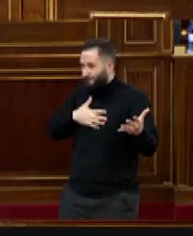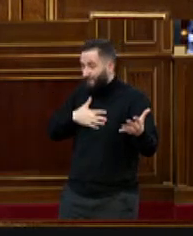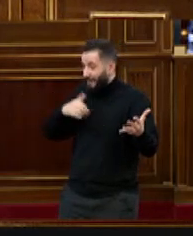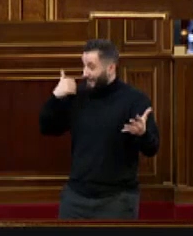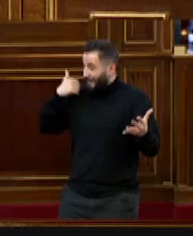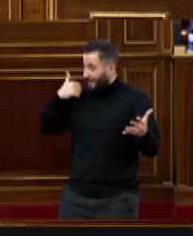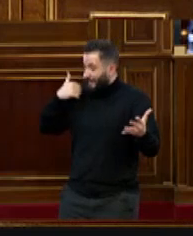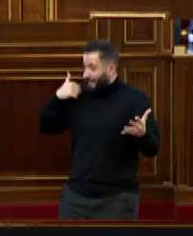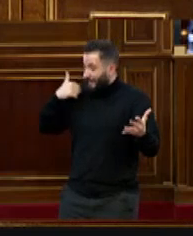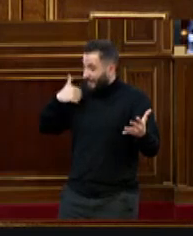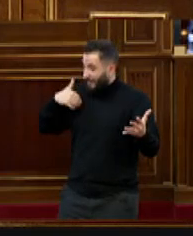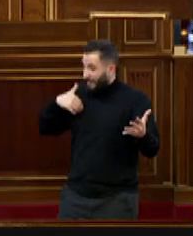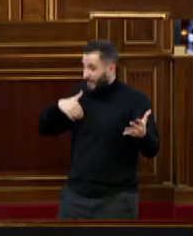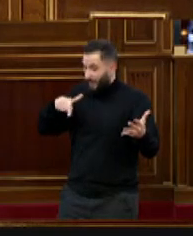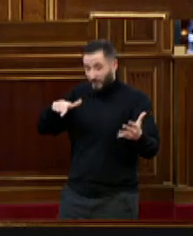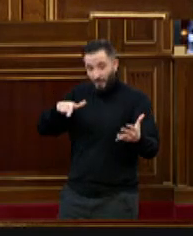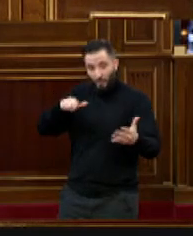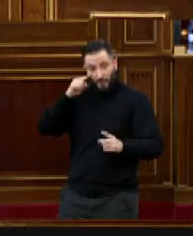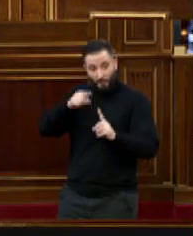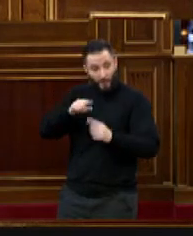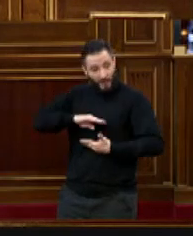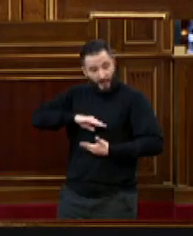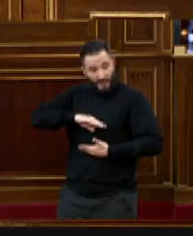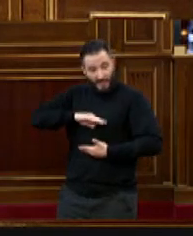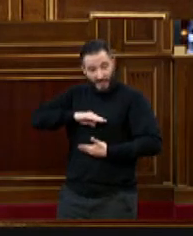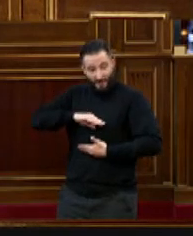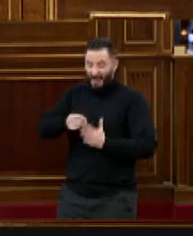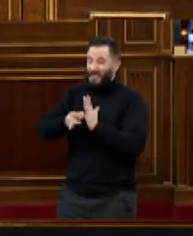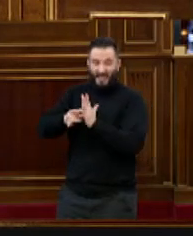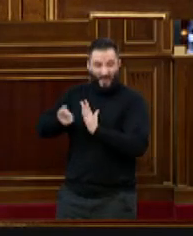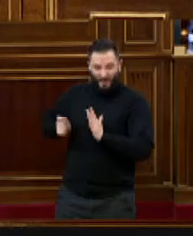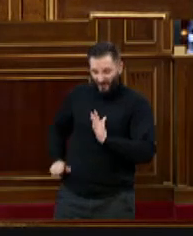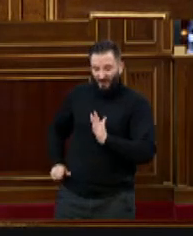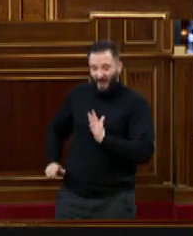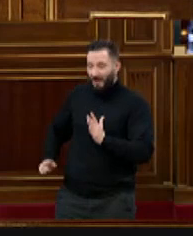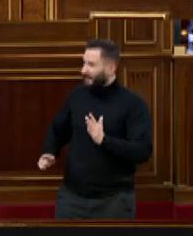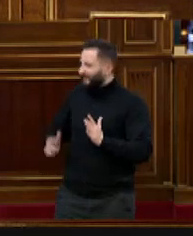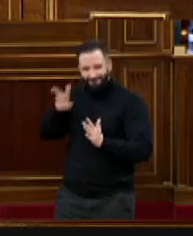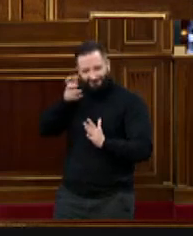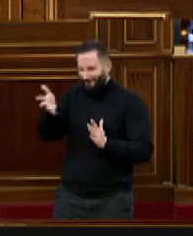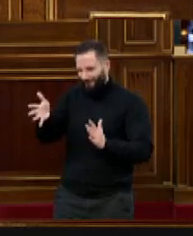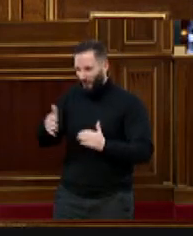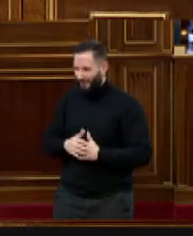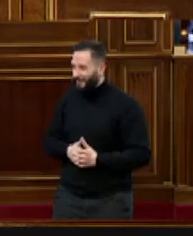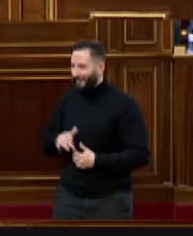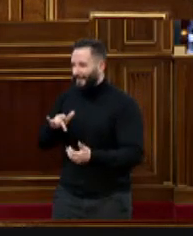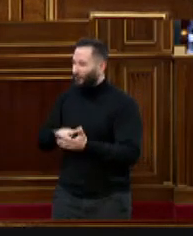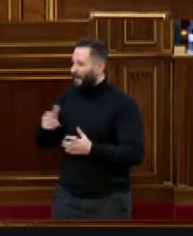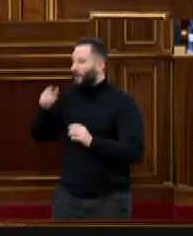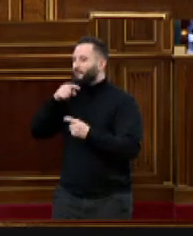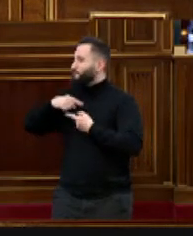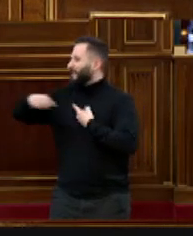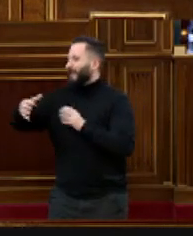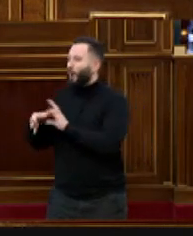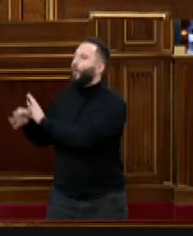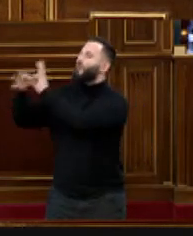a la altura de la calidad profesional de la gente que ha estado involucrada en este proyecto y por eso el proyecto sale importante un mensaje de unidad de colaboración